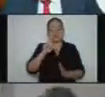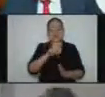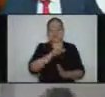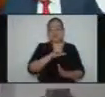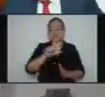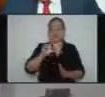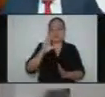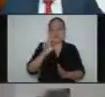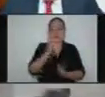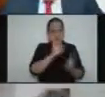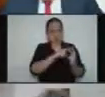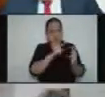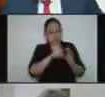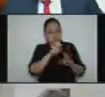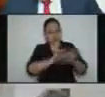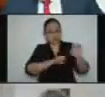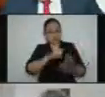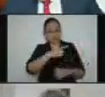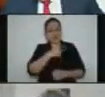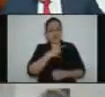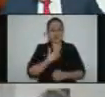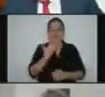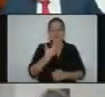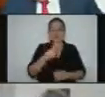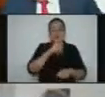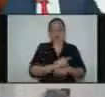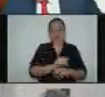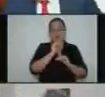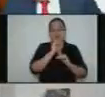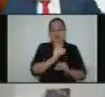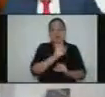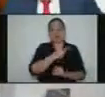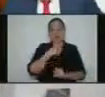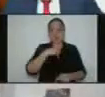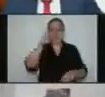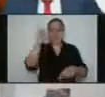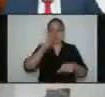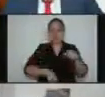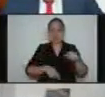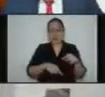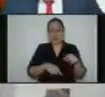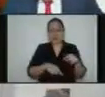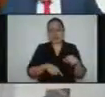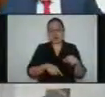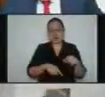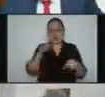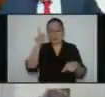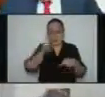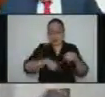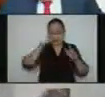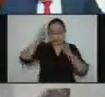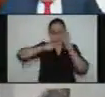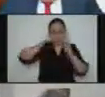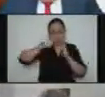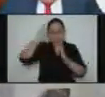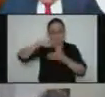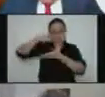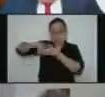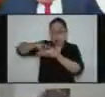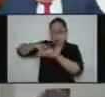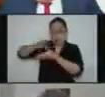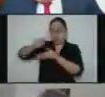que dentro de un plazo de 5 días naturales bajen la película mientras se hace la edición.